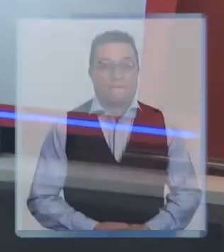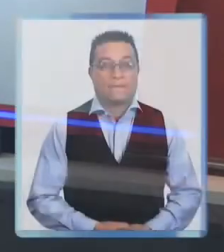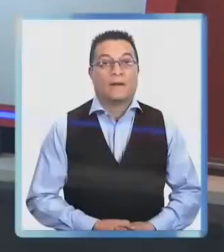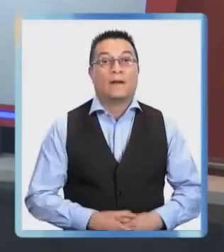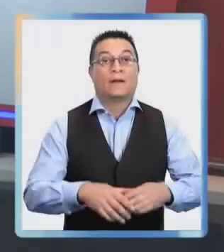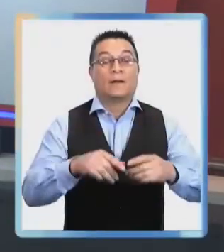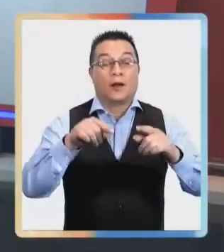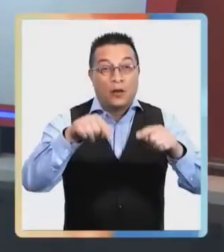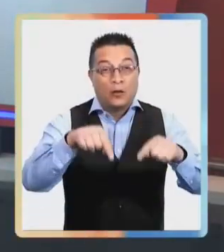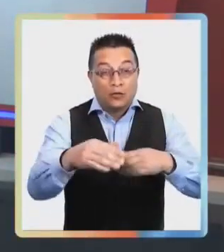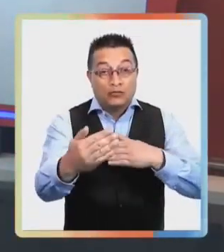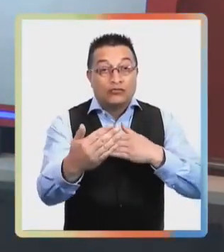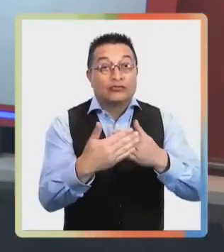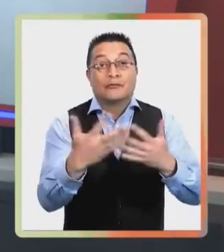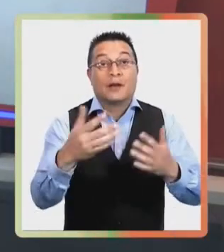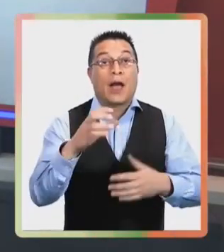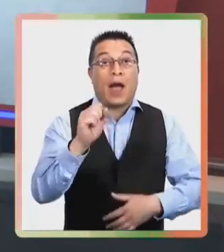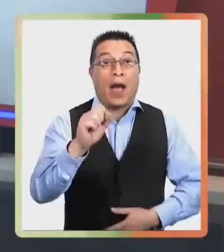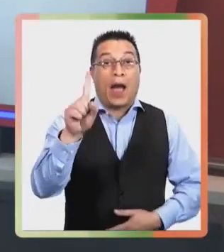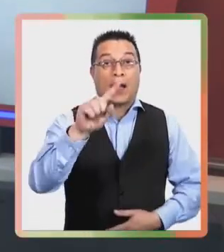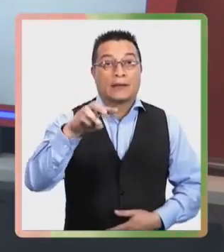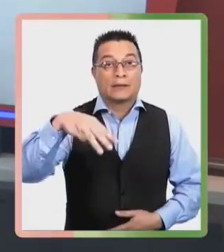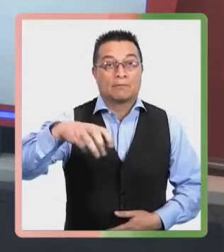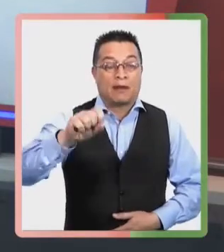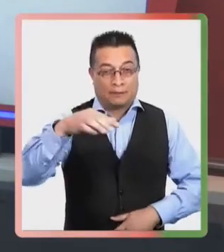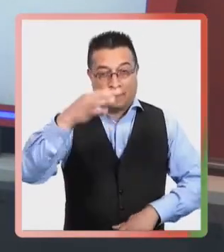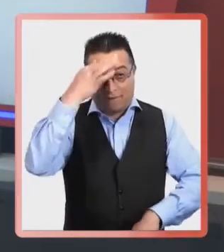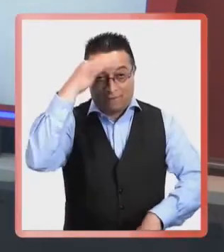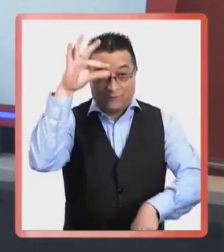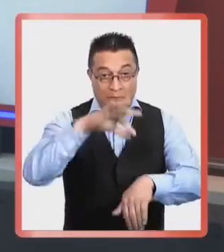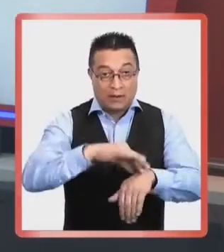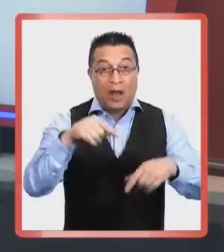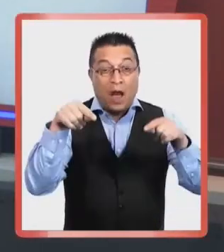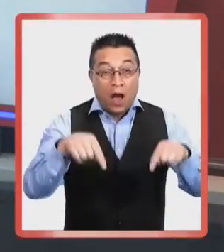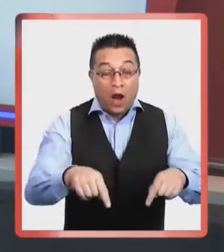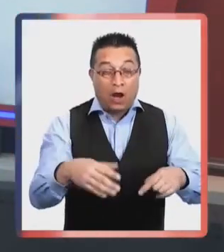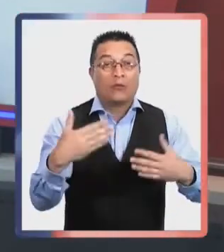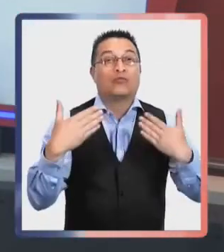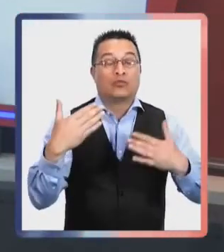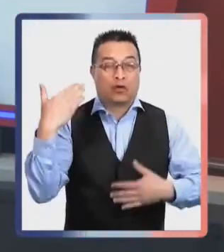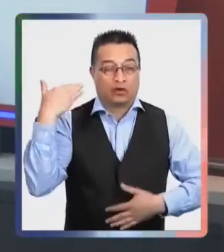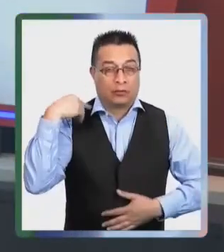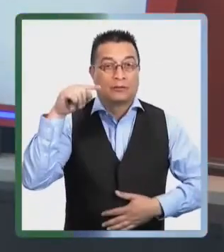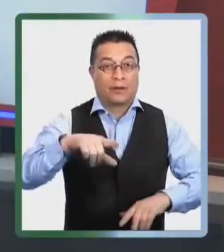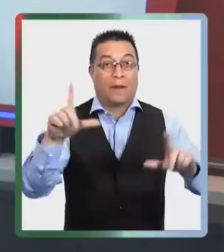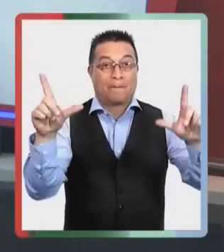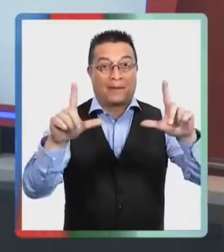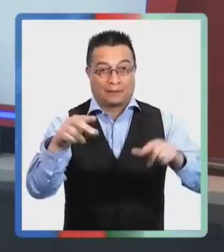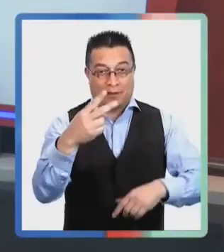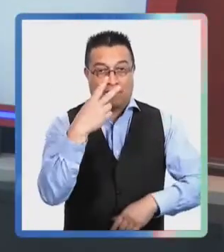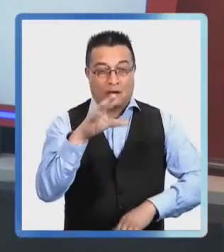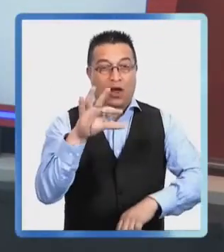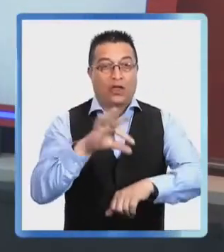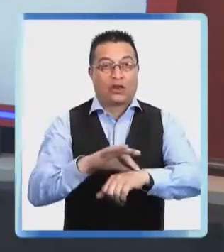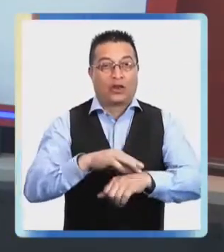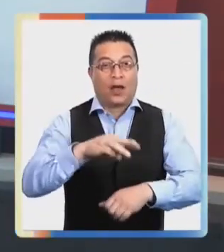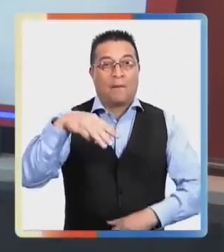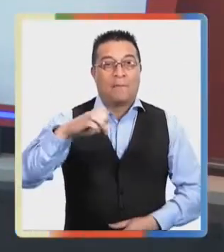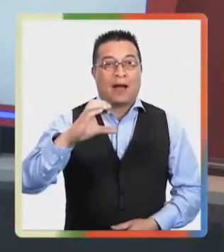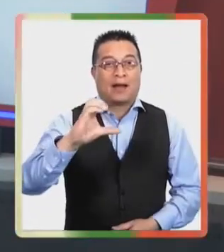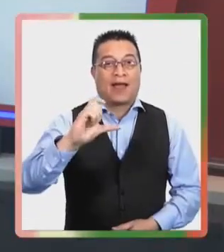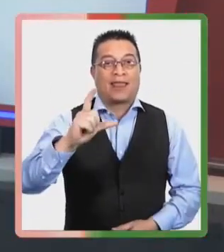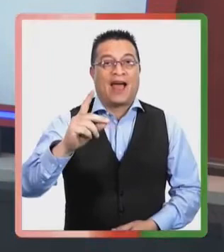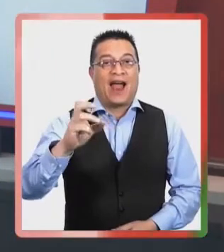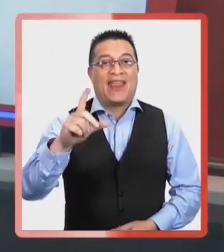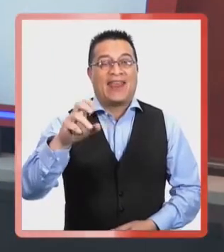Ya estamos de regreso y vamos a conversar ahora acerca del asma, esta enfermedad crónica que afecta a nuestros pulmones. Y por eso tenemos ahí en pantalla,